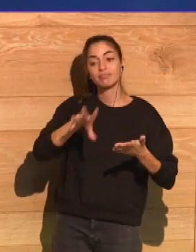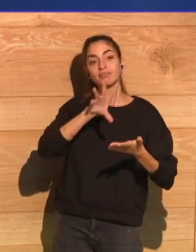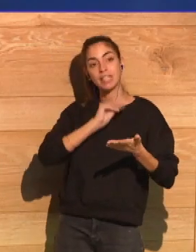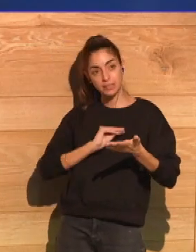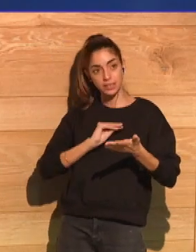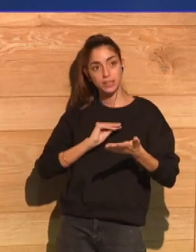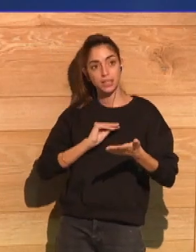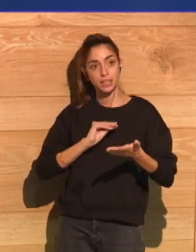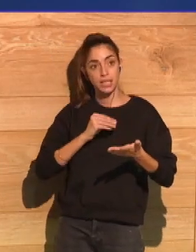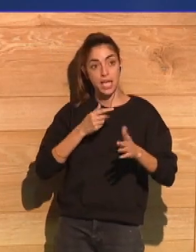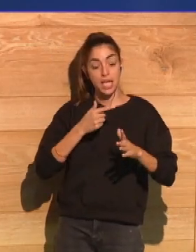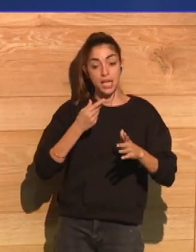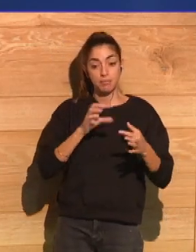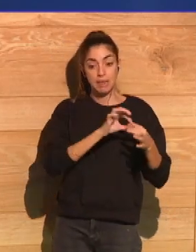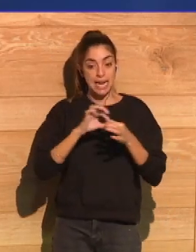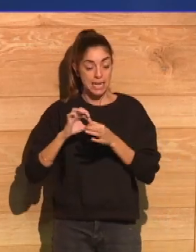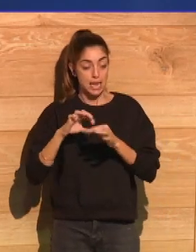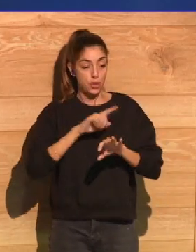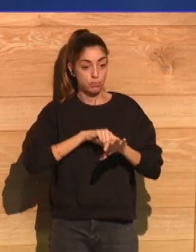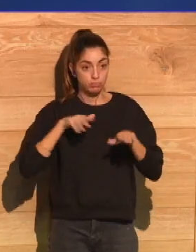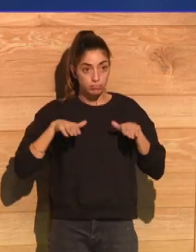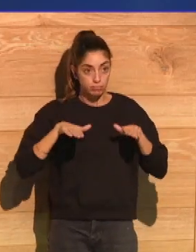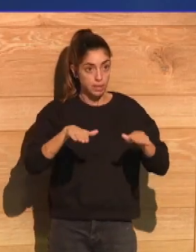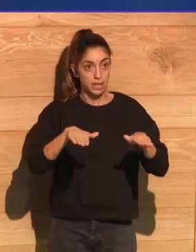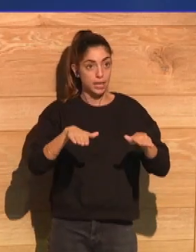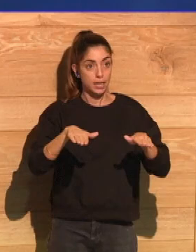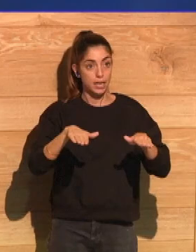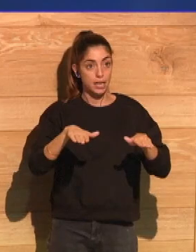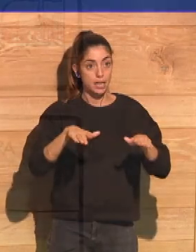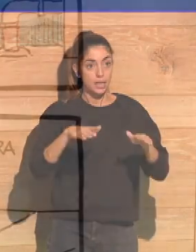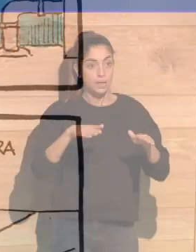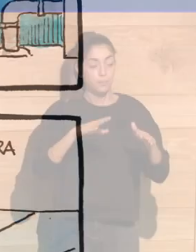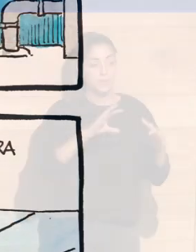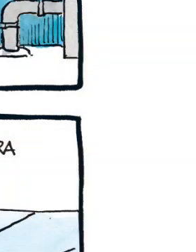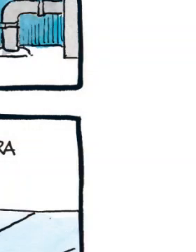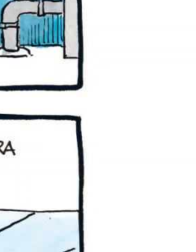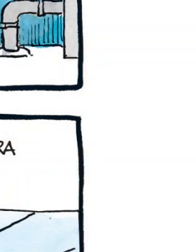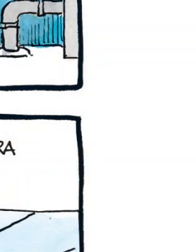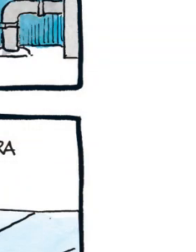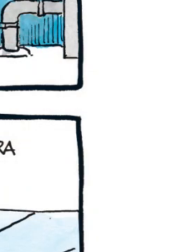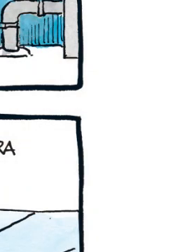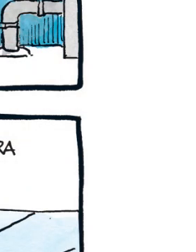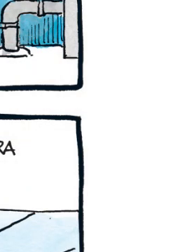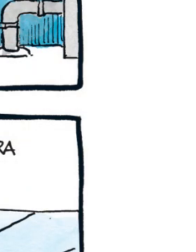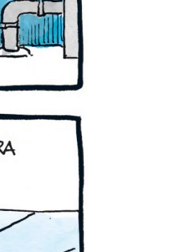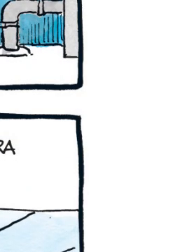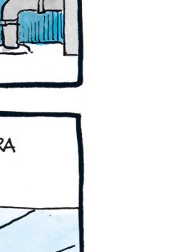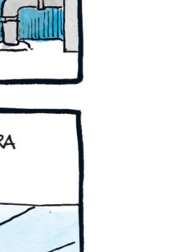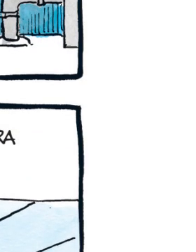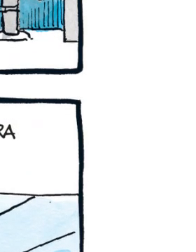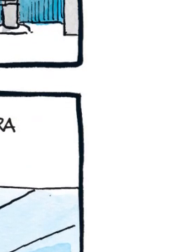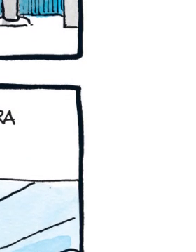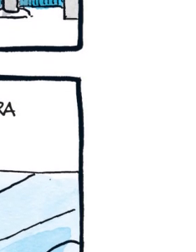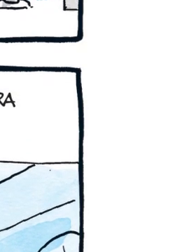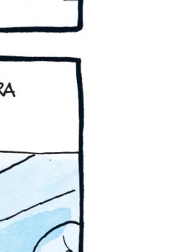relación paralela, ¿no? La del ejercicio o lo que provoca el ejercicio con la creatividad también. Un libro como